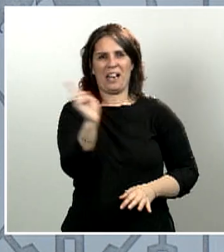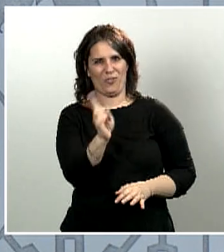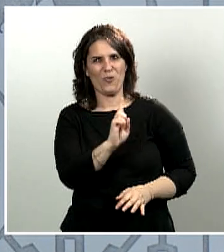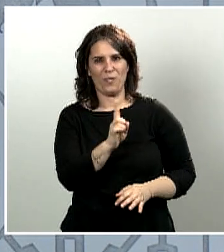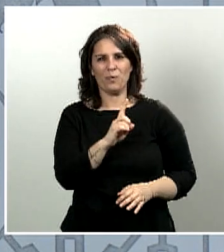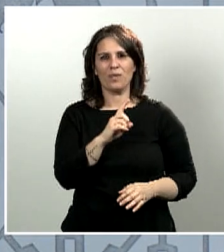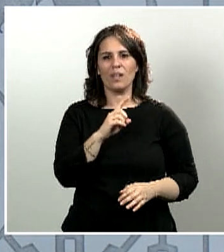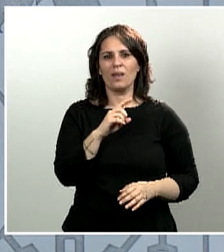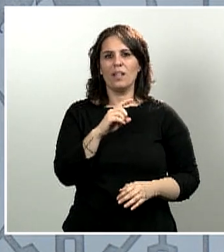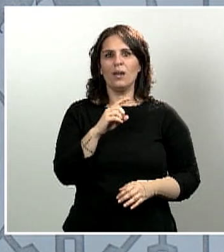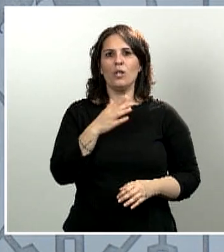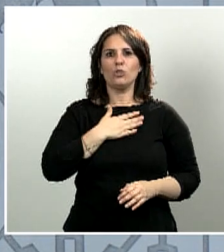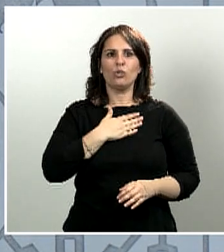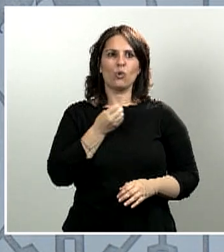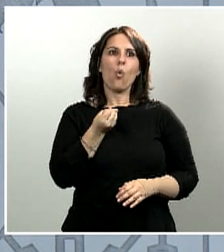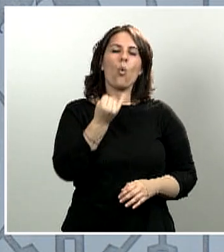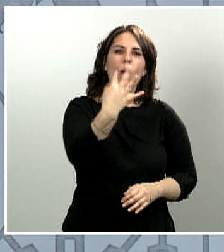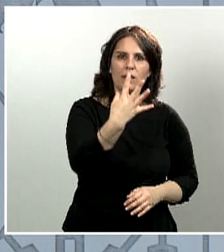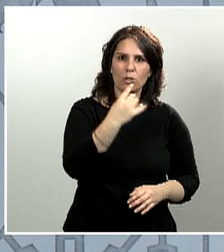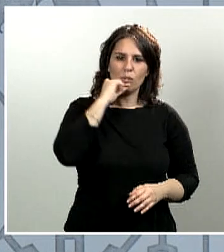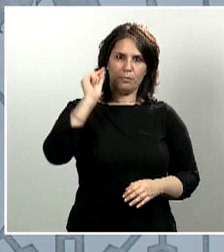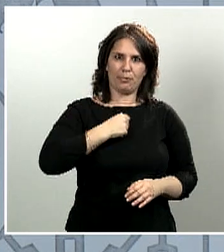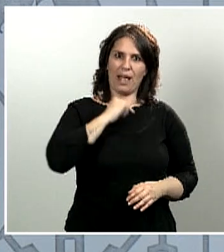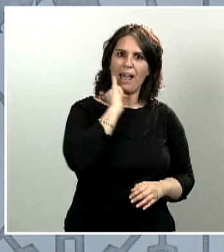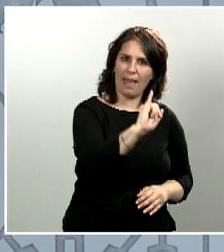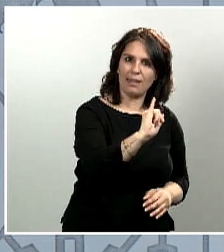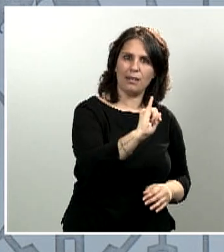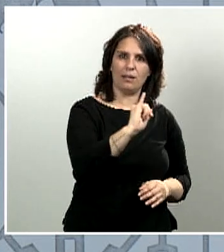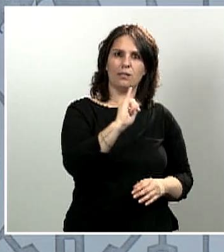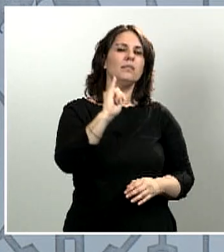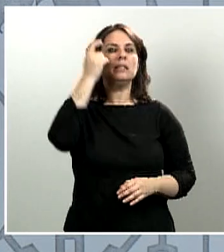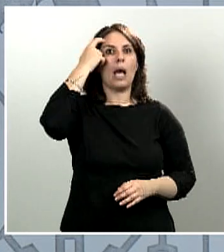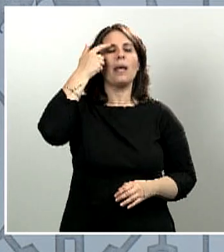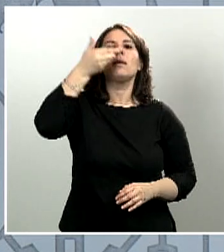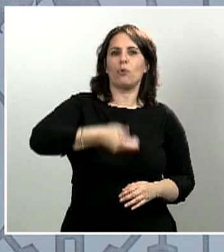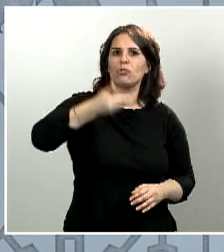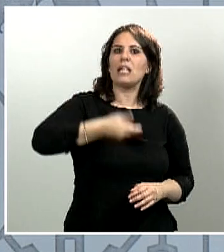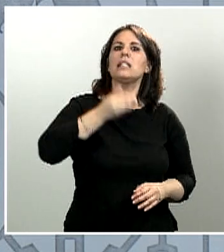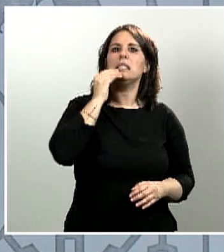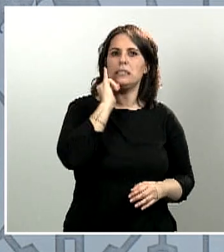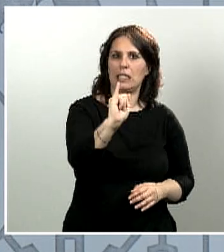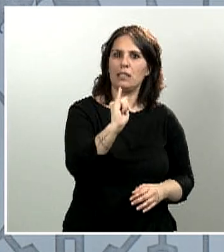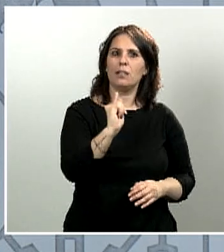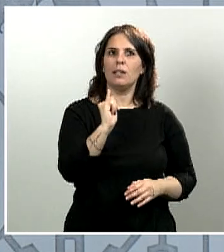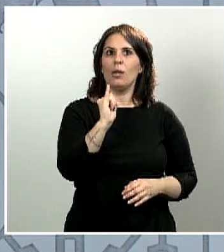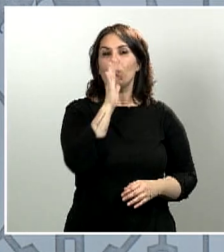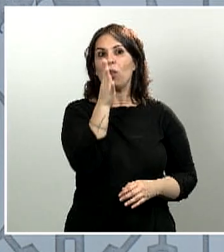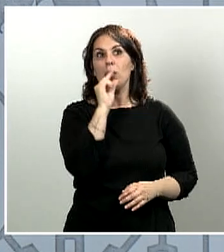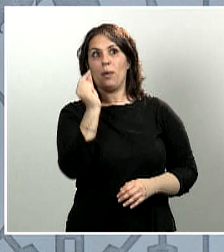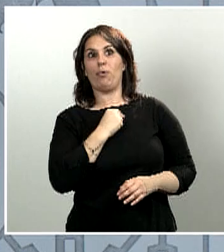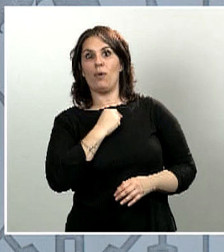casos hemos tenido y, por lo tanto, podemos intuir hasta cierto punto que tienen un cierto grado de inmunidad, sino también tenemos que